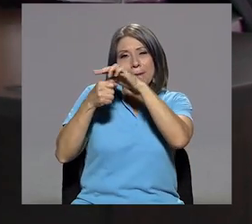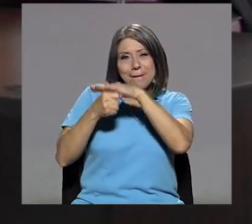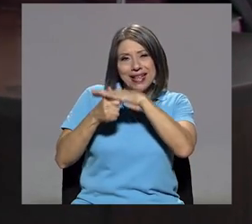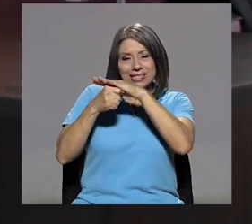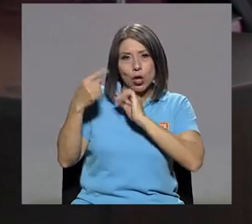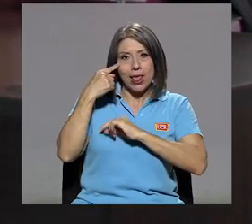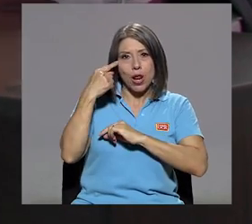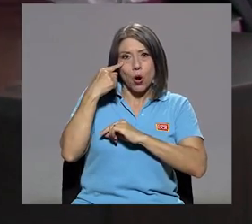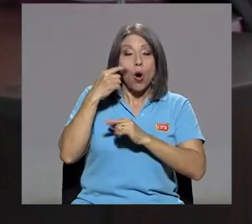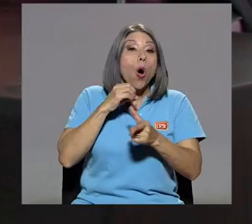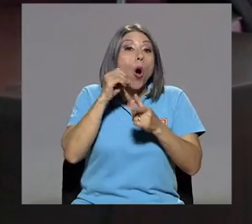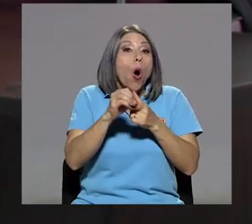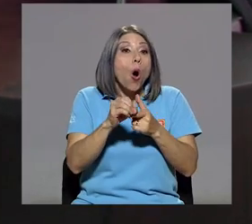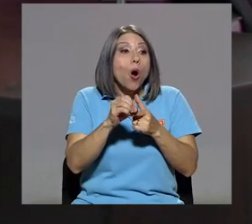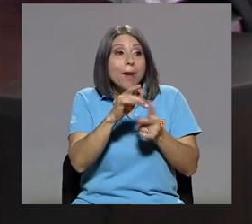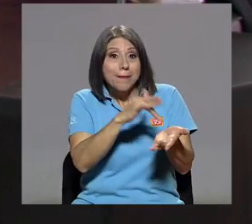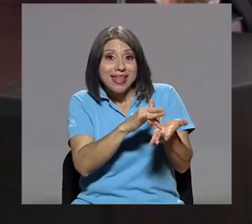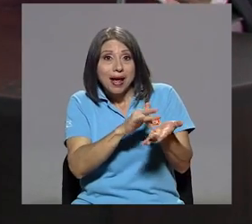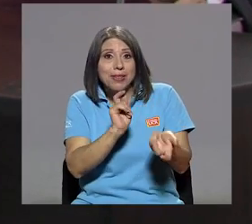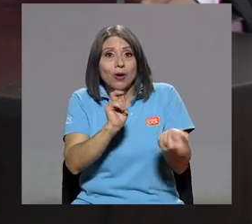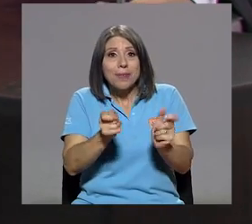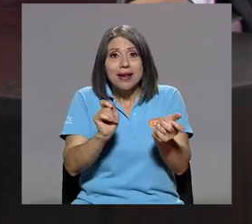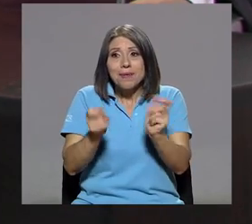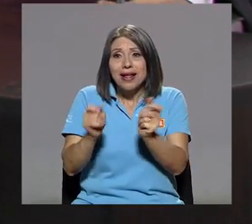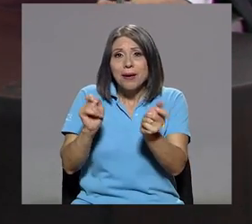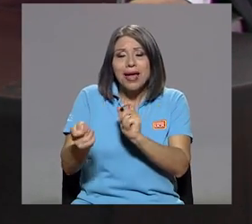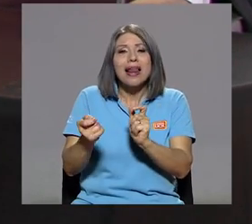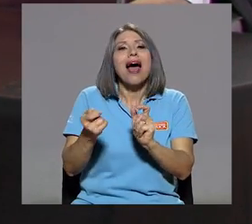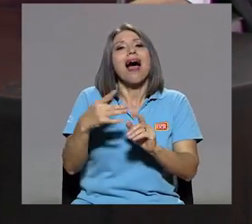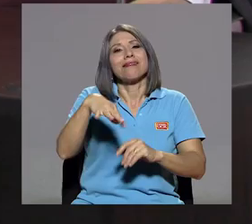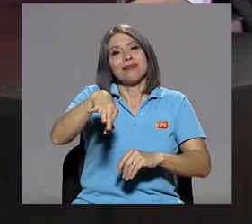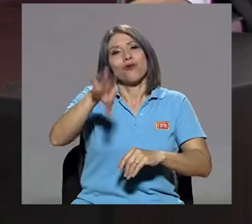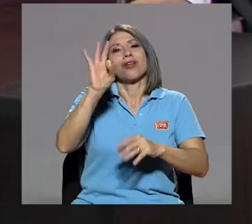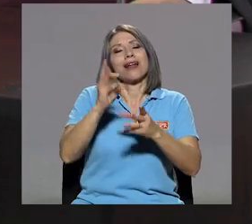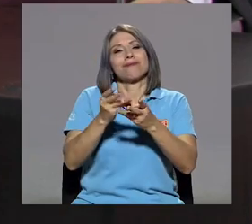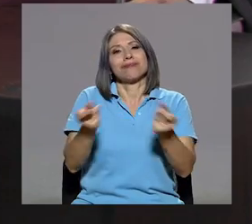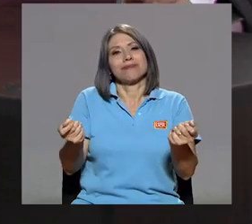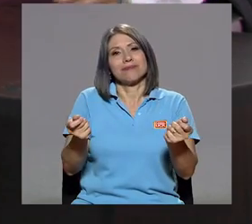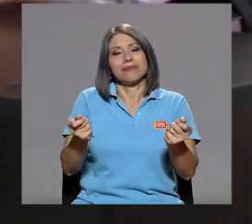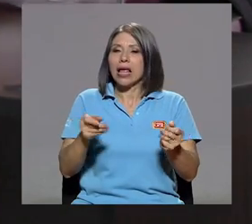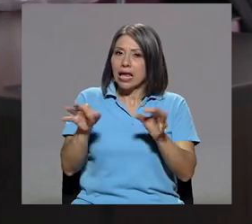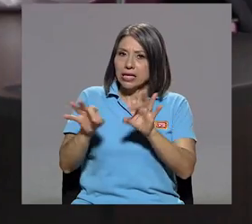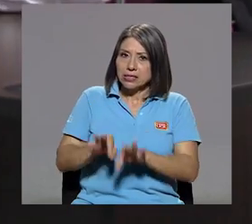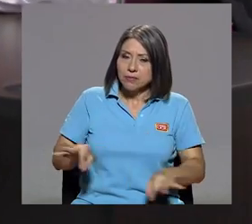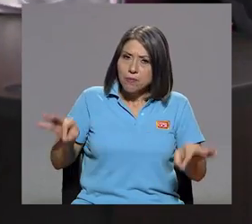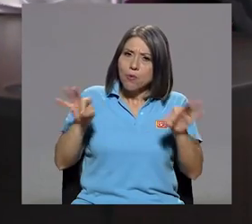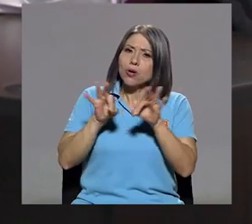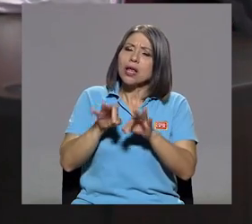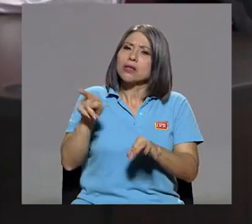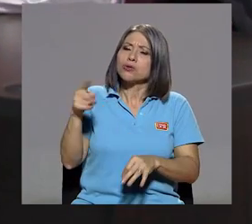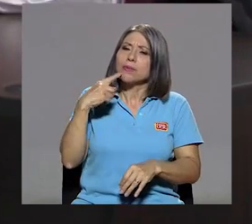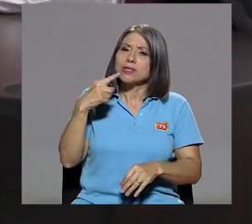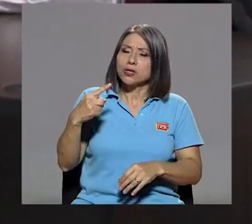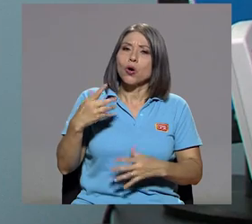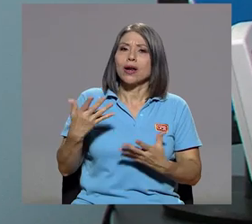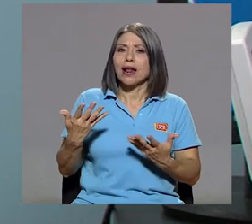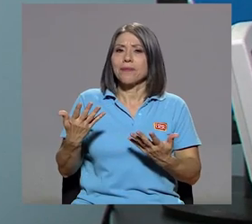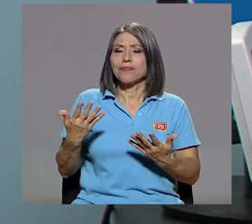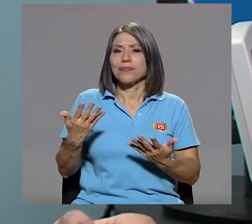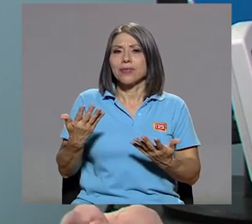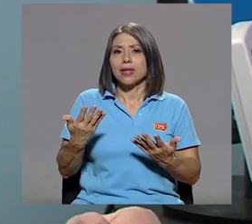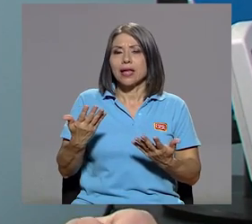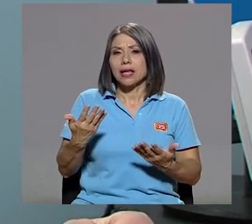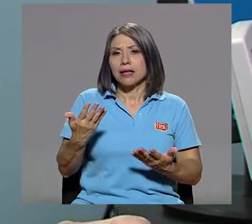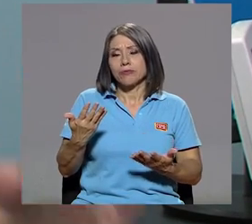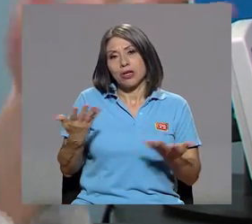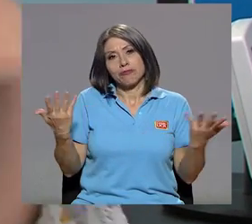medicamento por otro y ajustar hasta encontrar un punto de equilibrio en esto. Ahí es importante entonces, doctor, ahora que lo menciona, por ejemplo, y tal